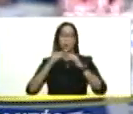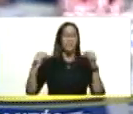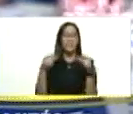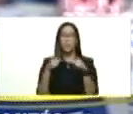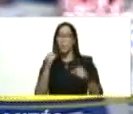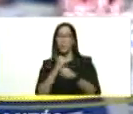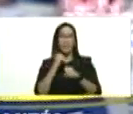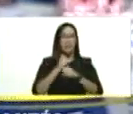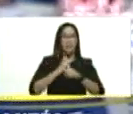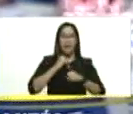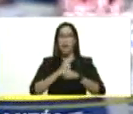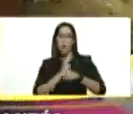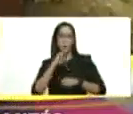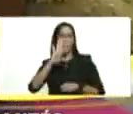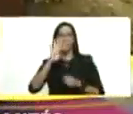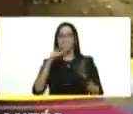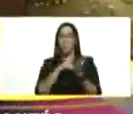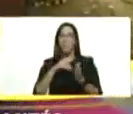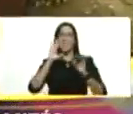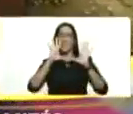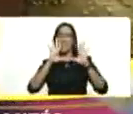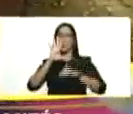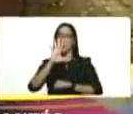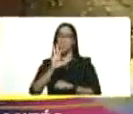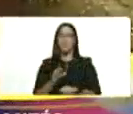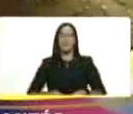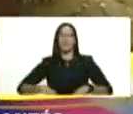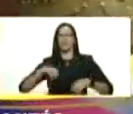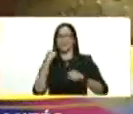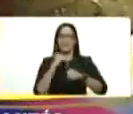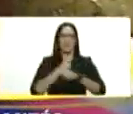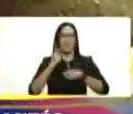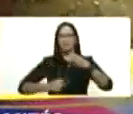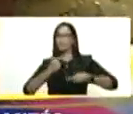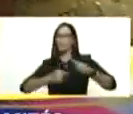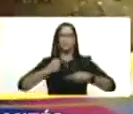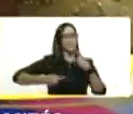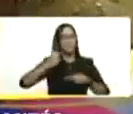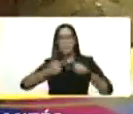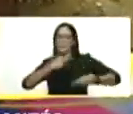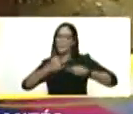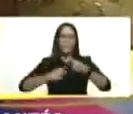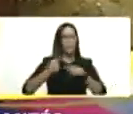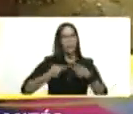trabajo de los 45.510 CLAD, trabajando día a día,